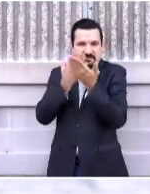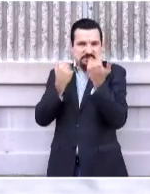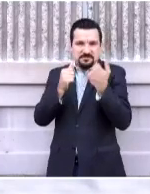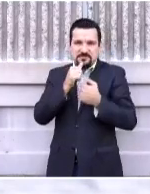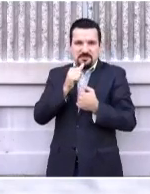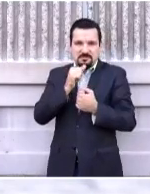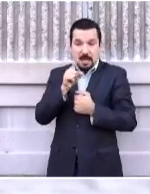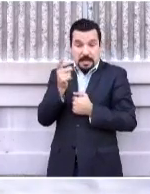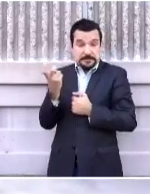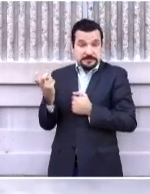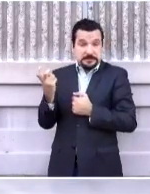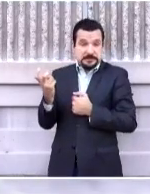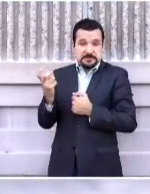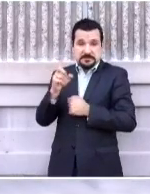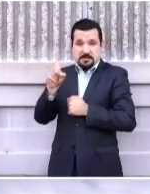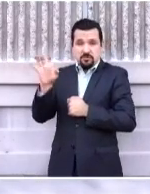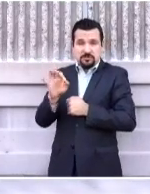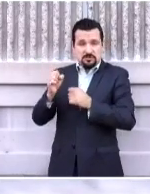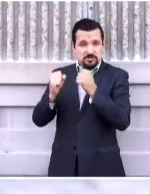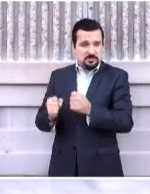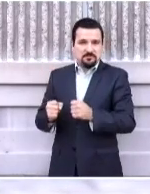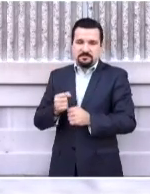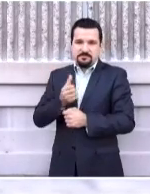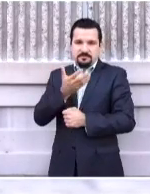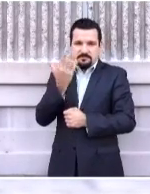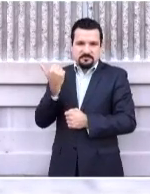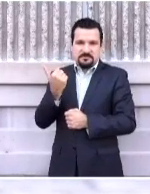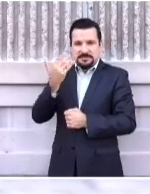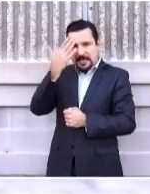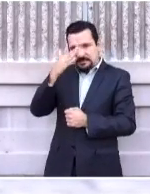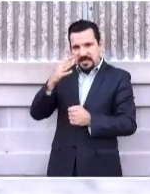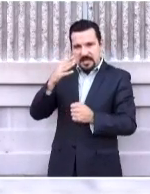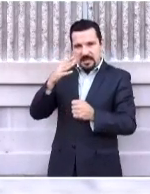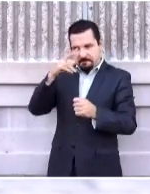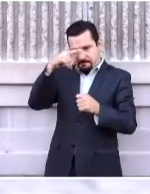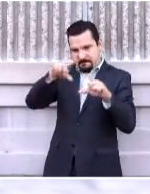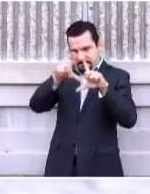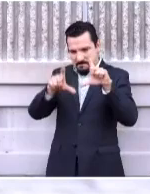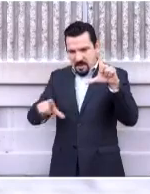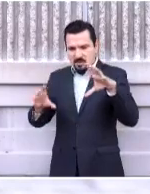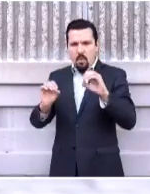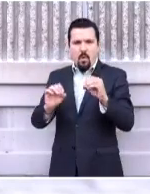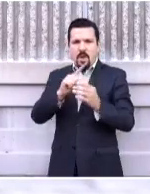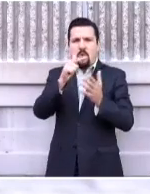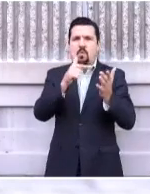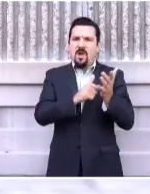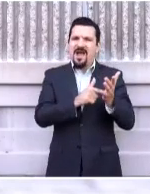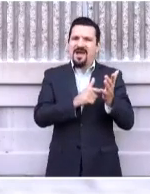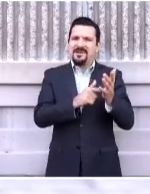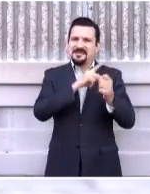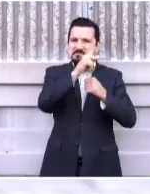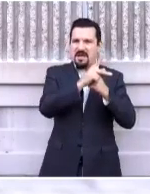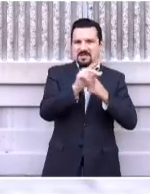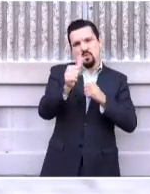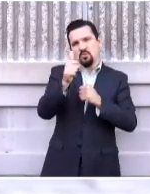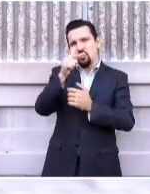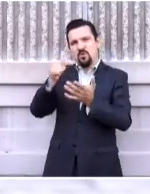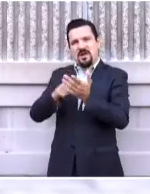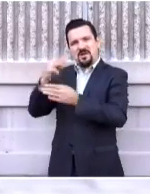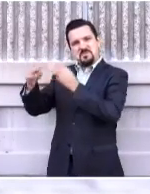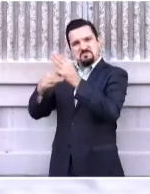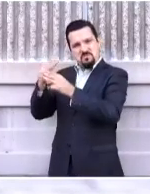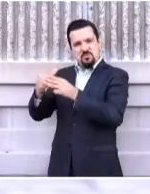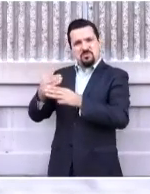varias partes del mundo, se han implementado túneles sanitizantes para que